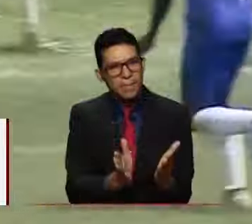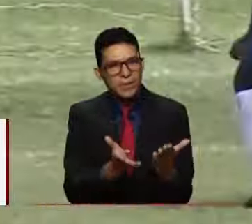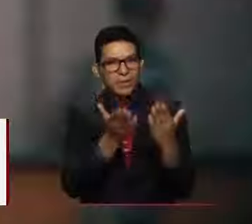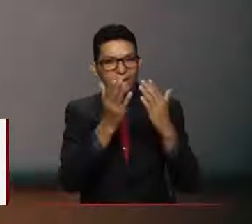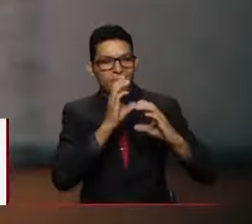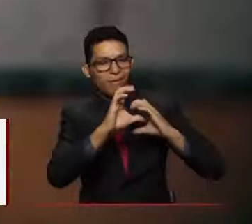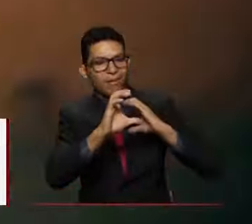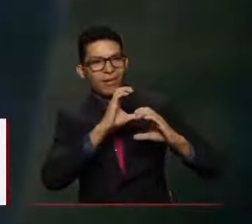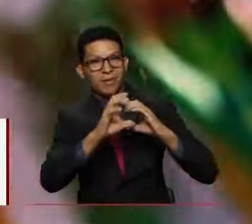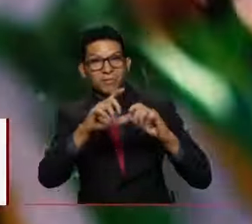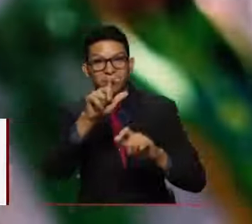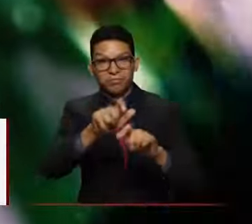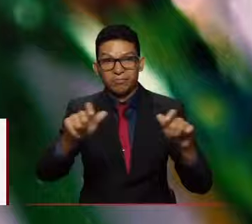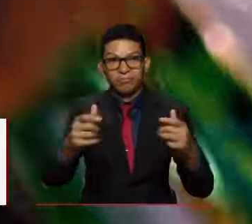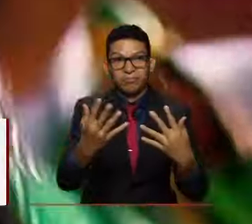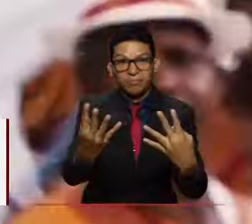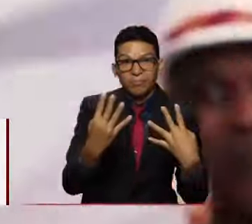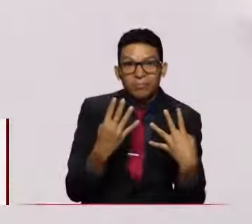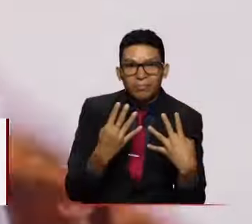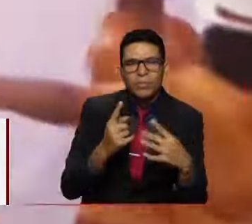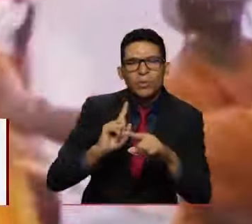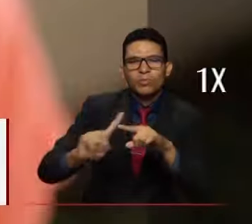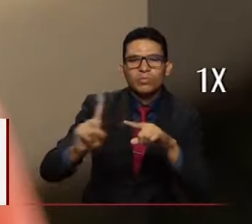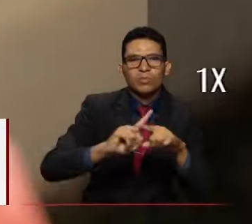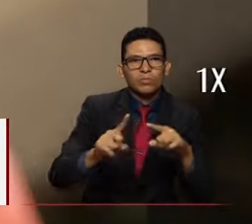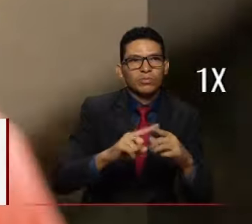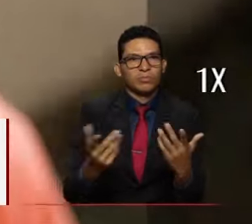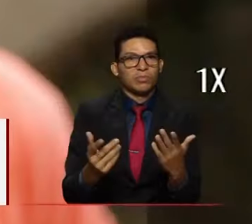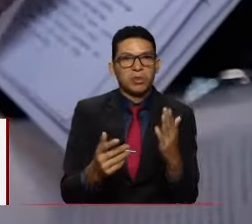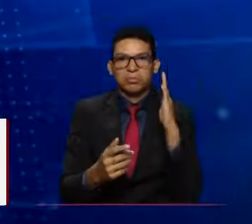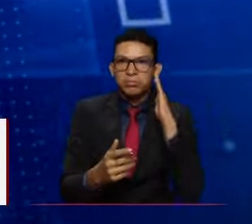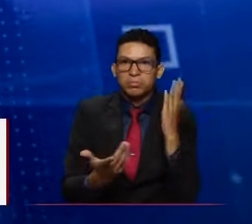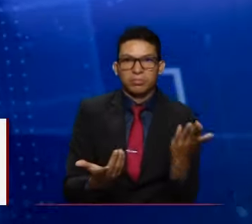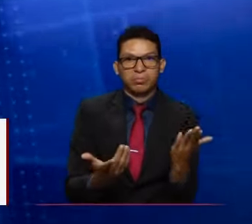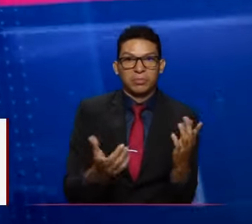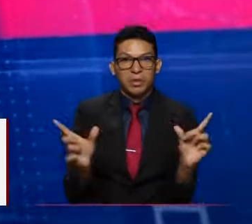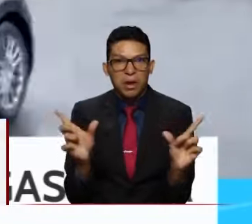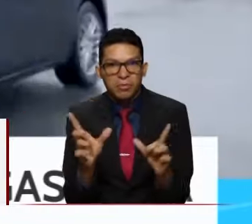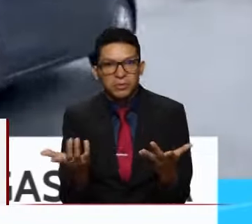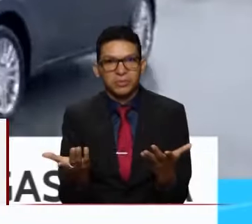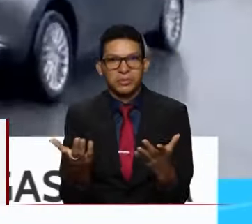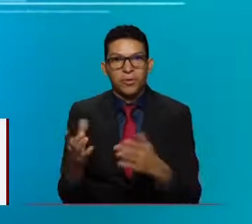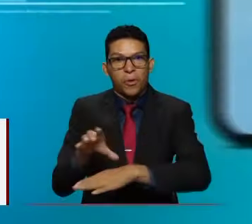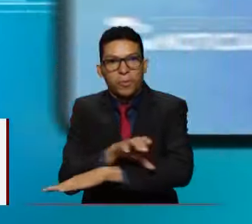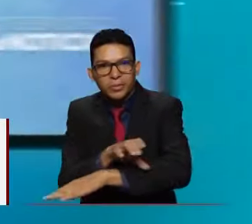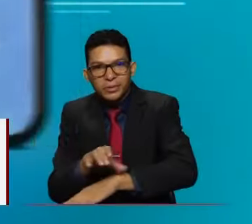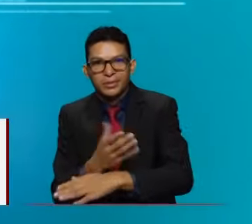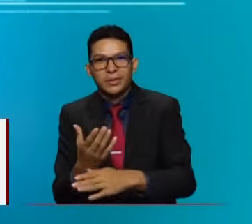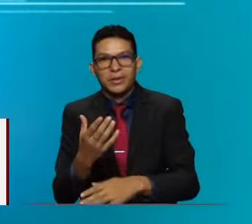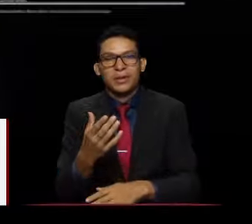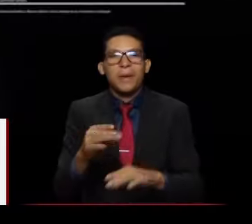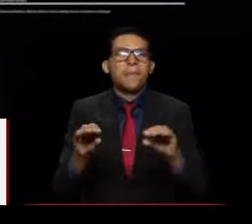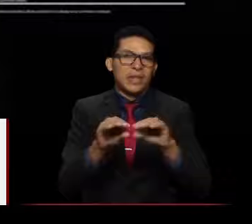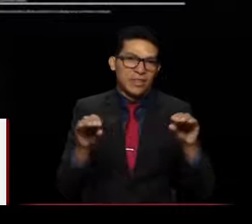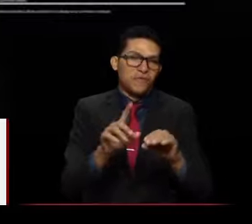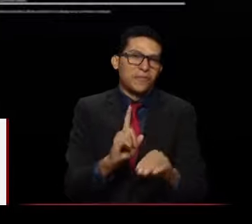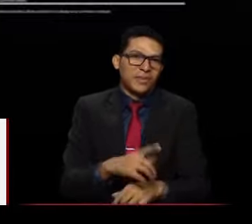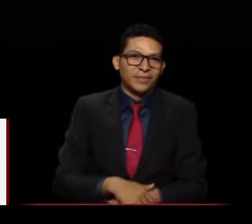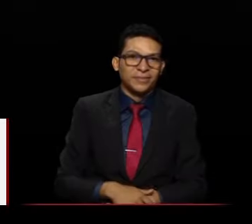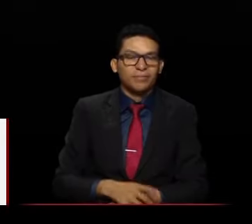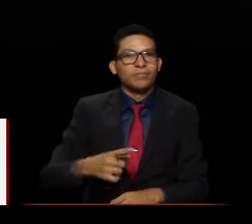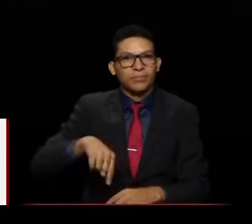comunicación con nuestras audiencias desde diferentes dispositivos, desde diferentes lugares, plataformas, que es lo que hemos llamado